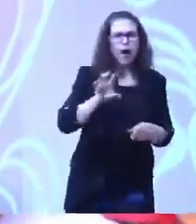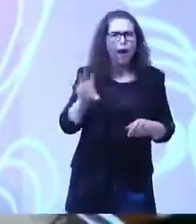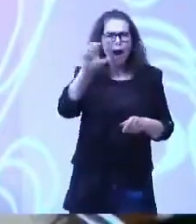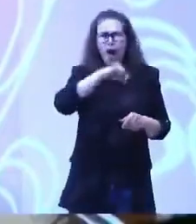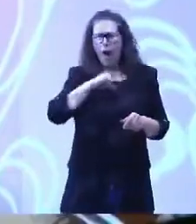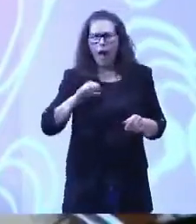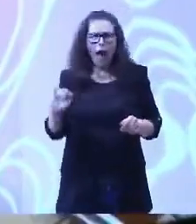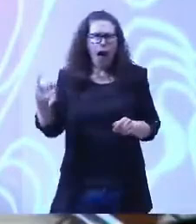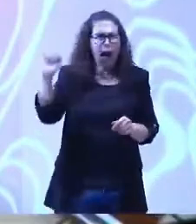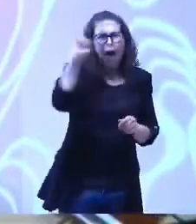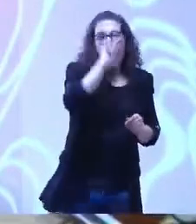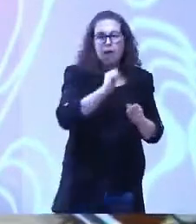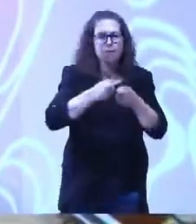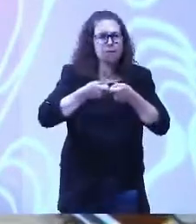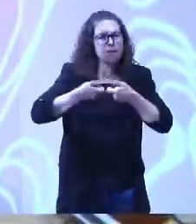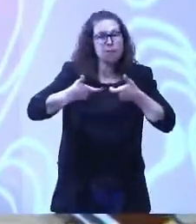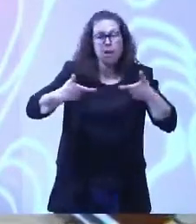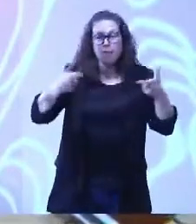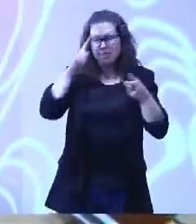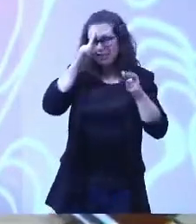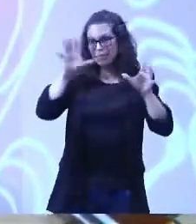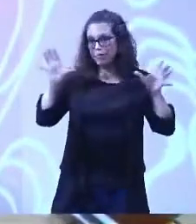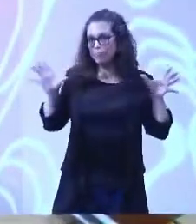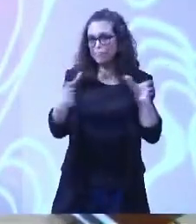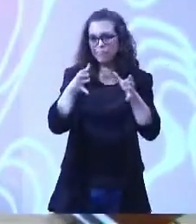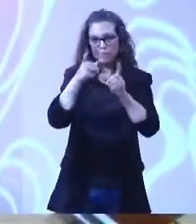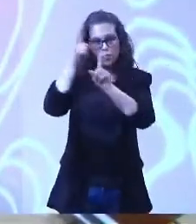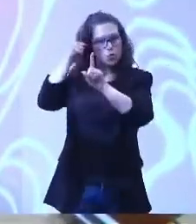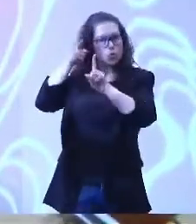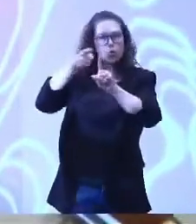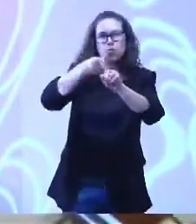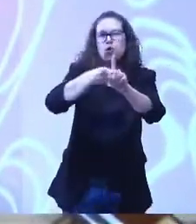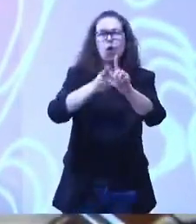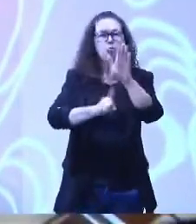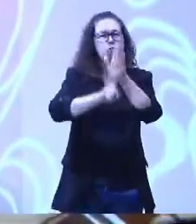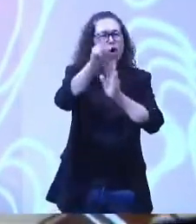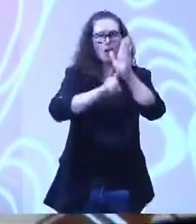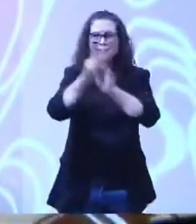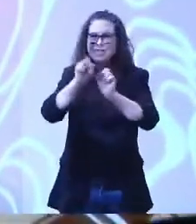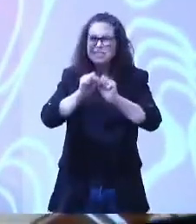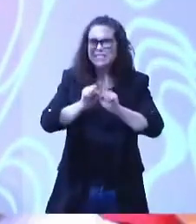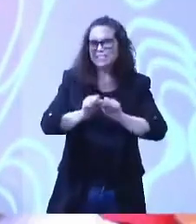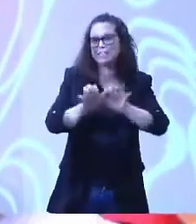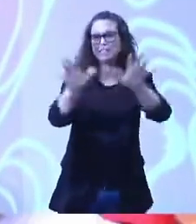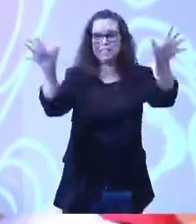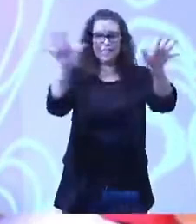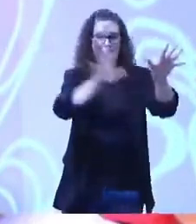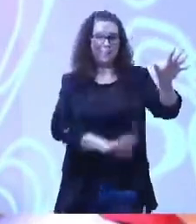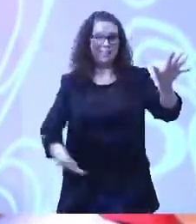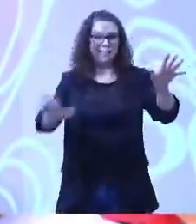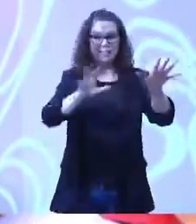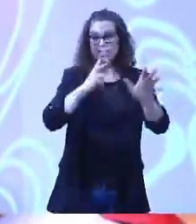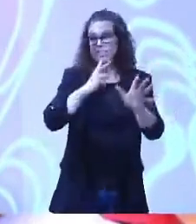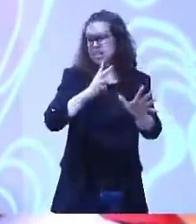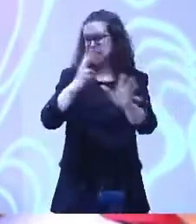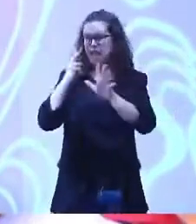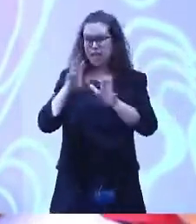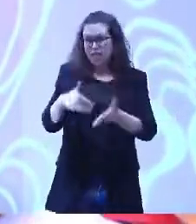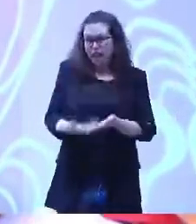orientados en una dirección progresista, que es la que le estamos dando al país desde hace 7 años a esta